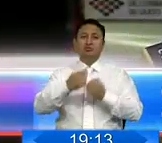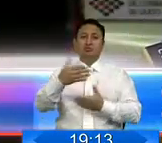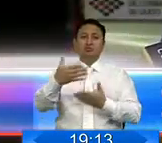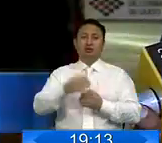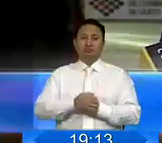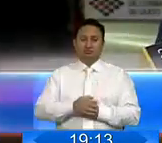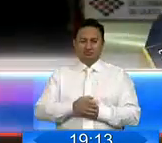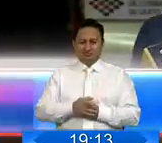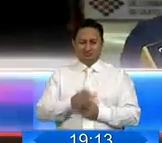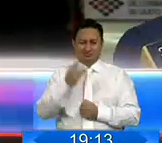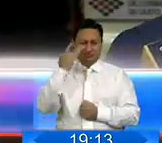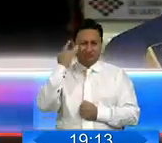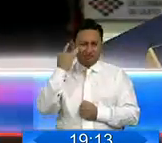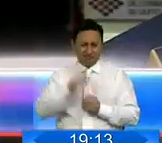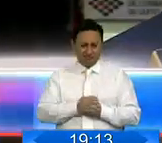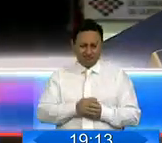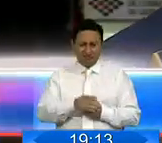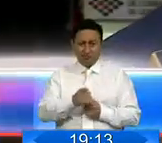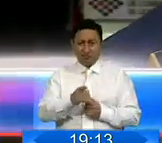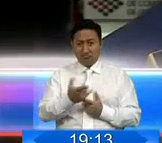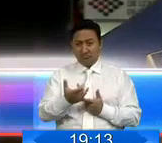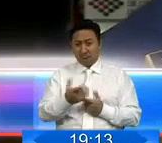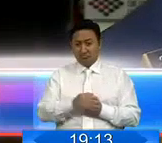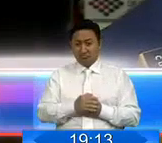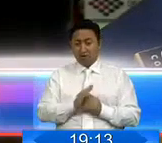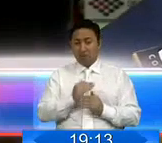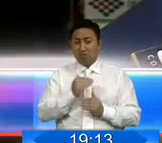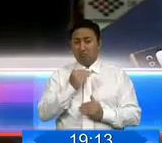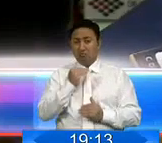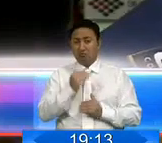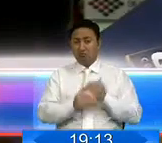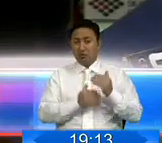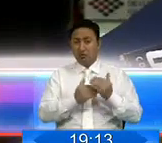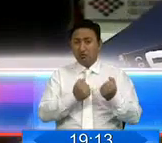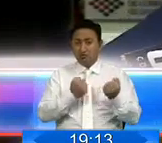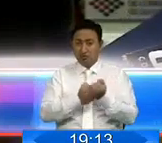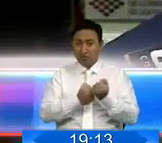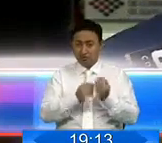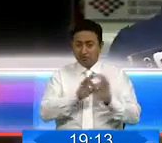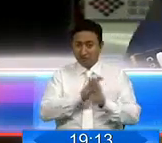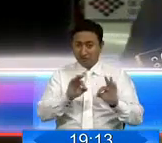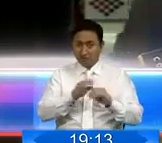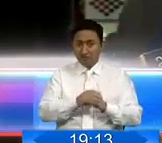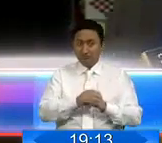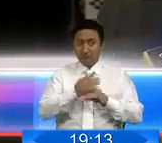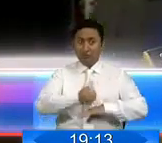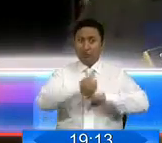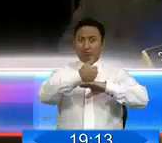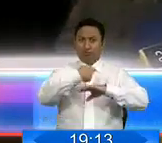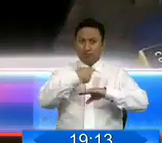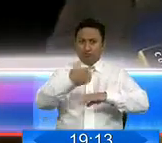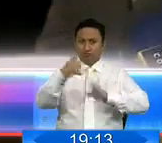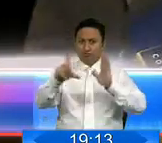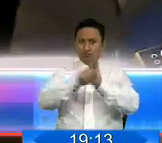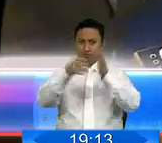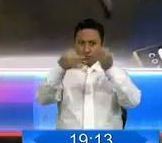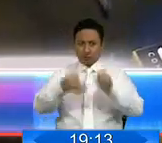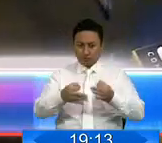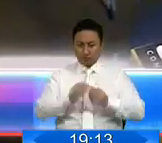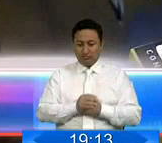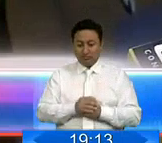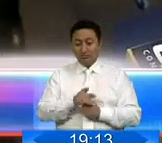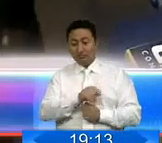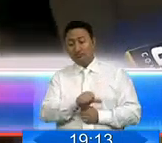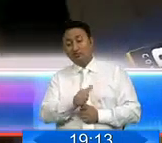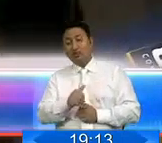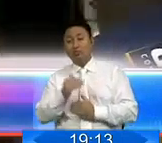extraña. Celeridad para procesos sin sustento contra autoridades legítimas y lentitud en